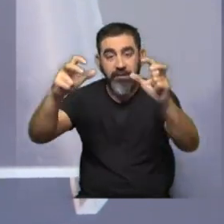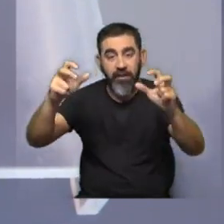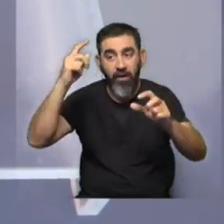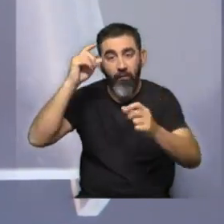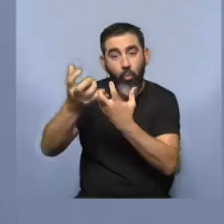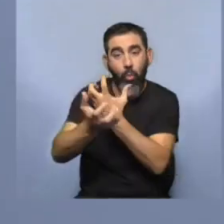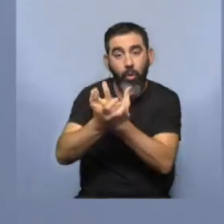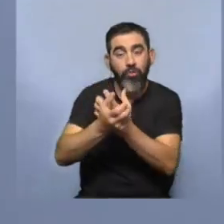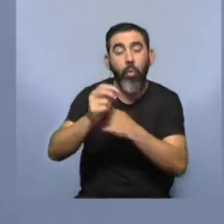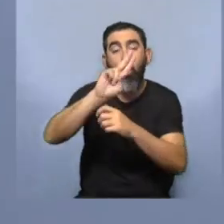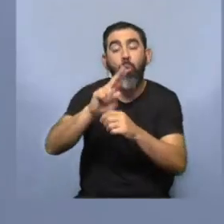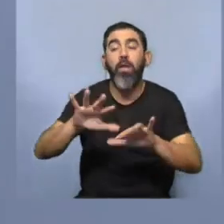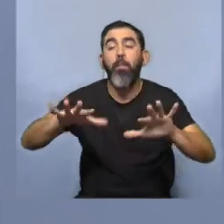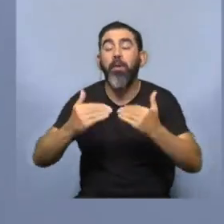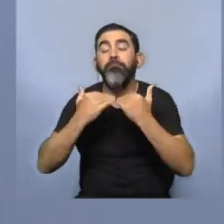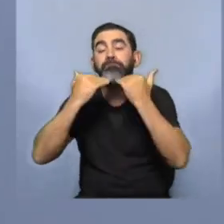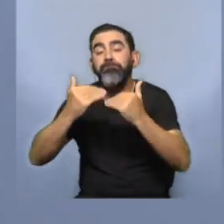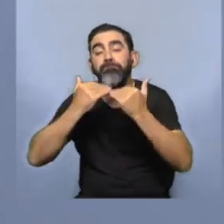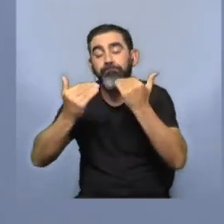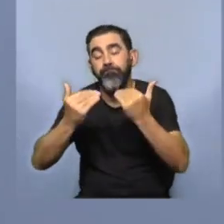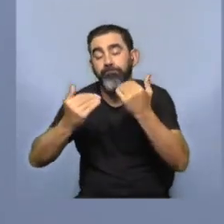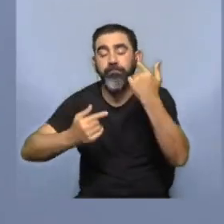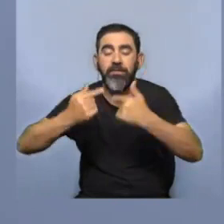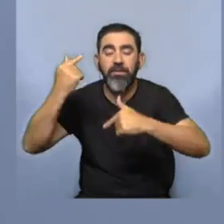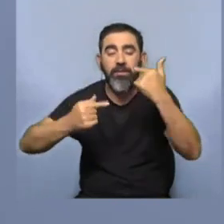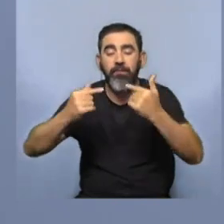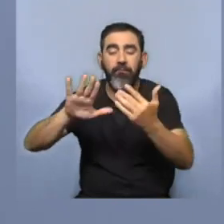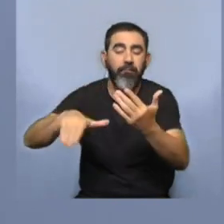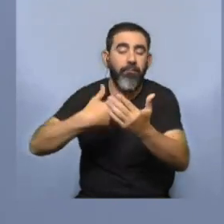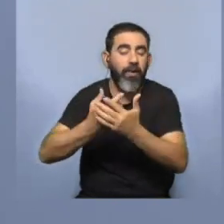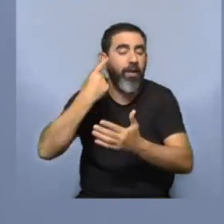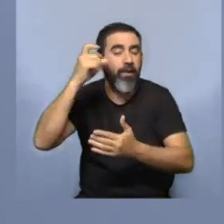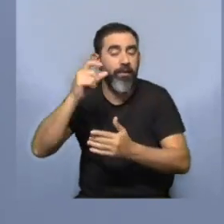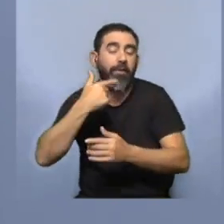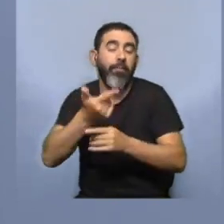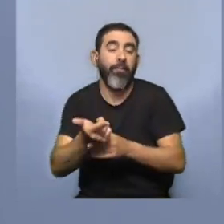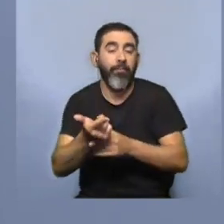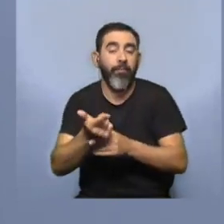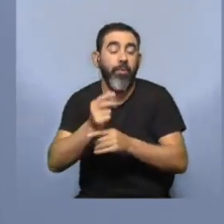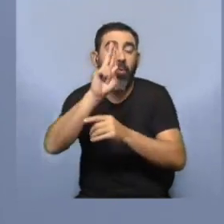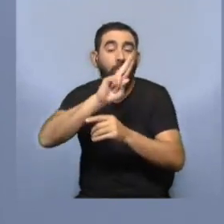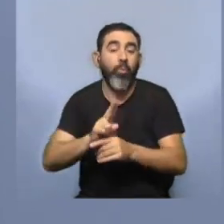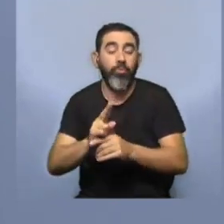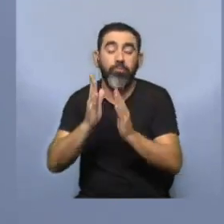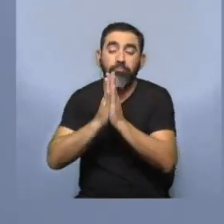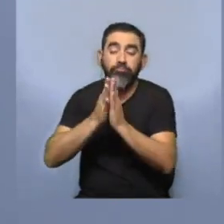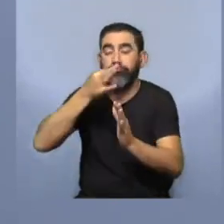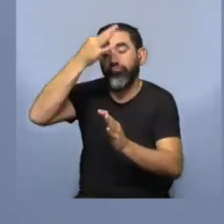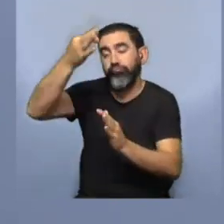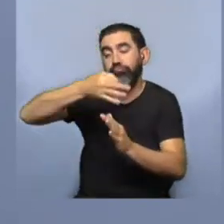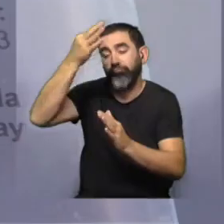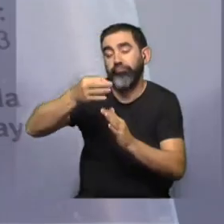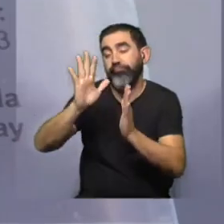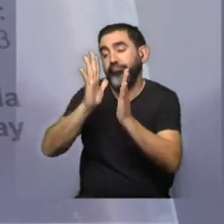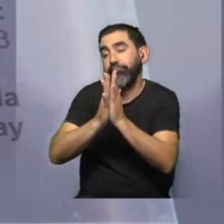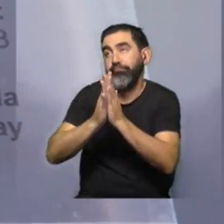utilizó, no está claro. Hay distintas propuestas, desde que tengan un uso ceremonial, ritual, asociada